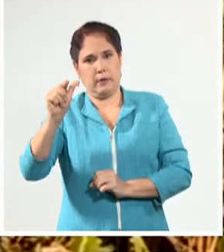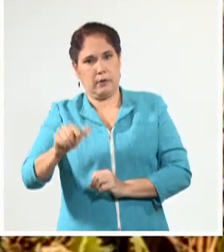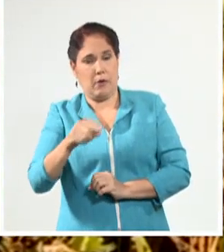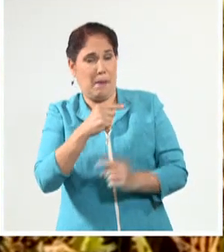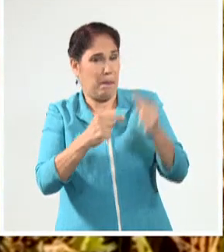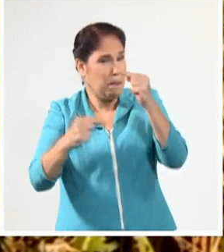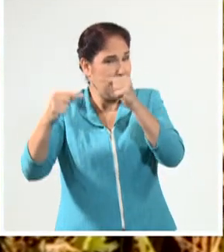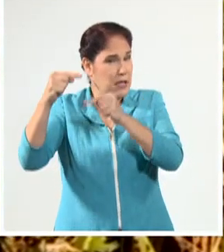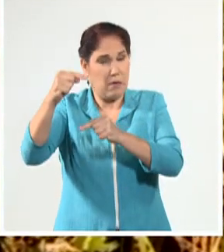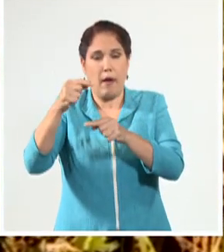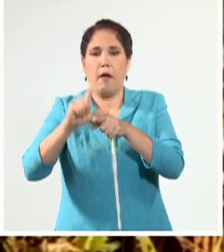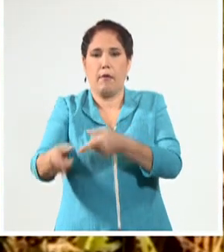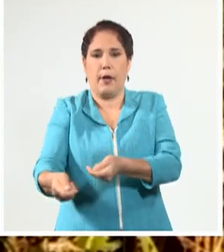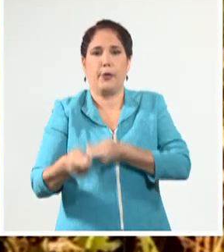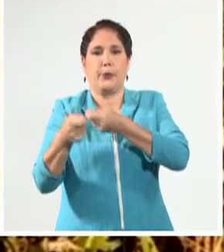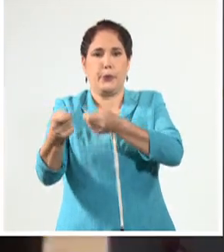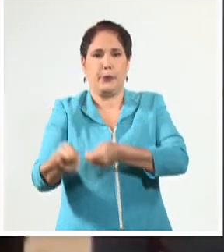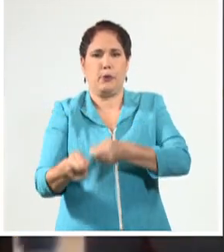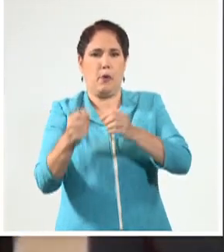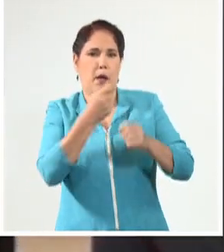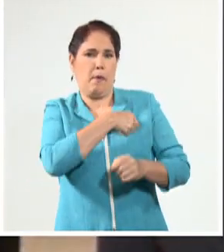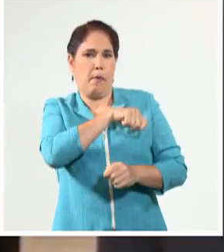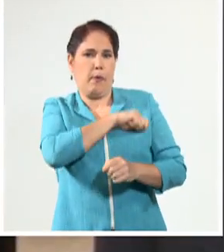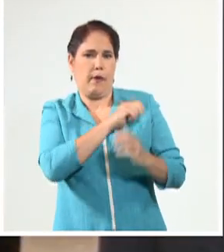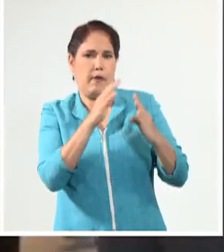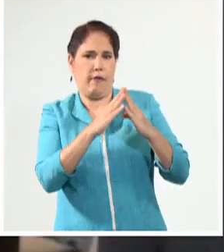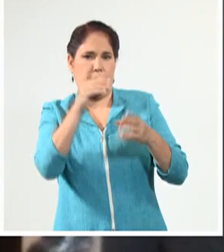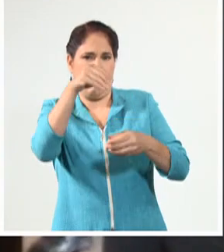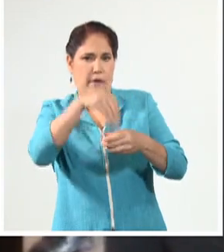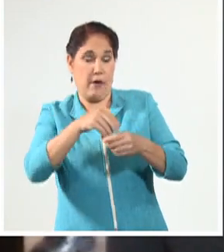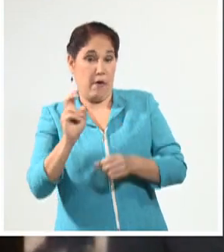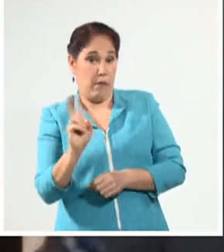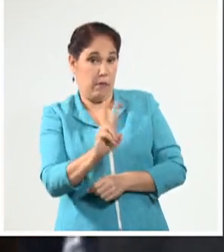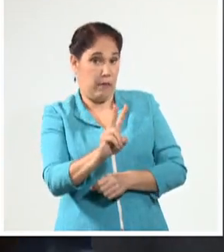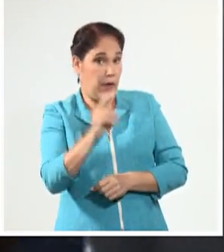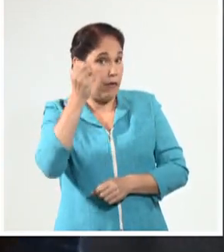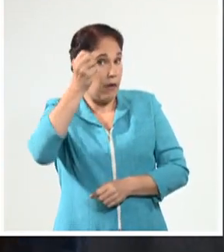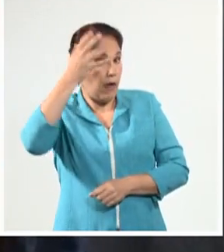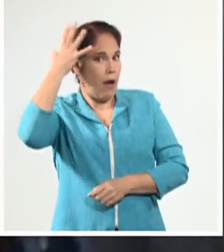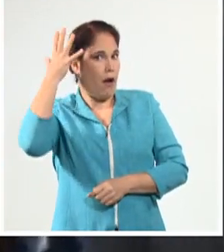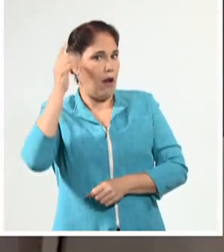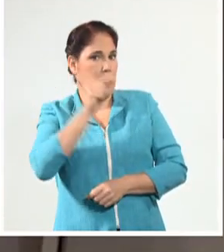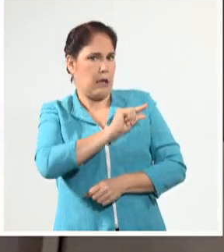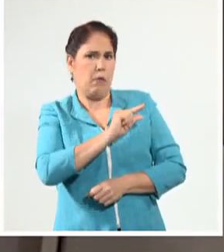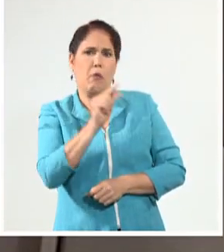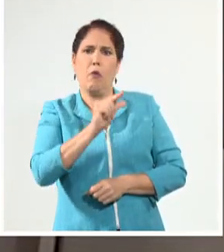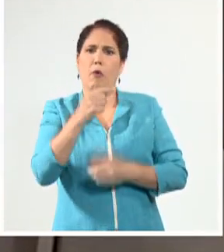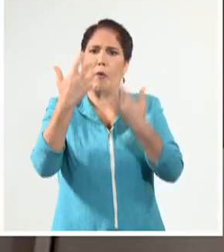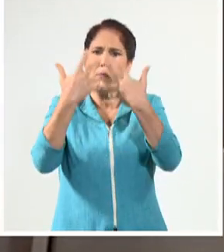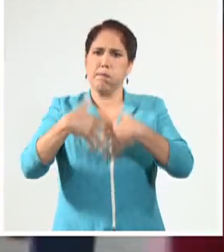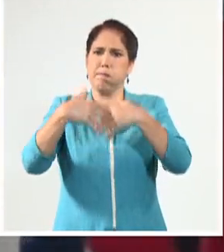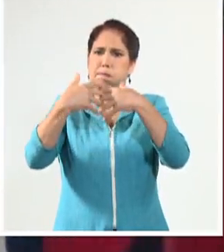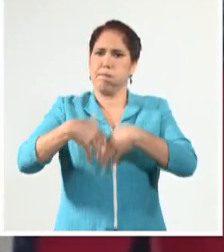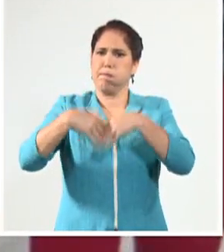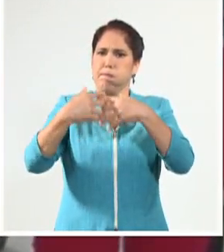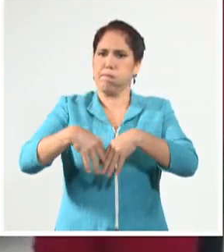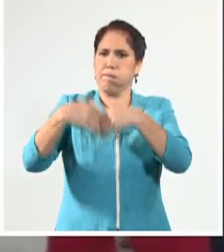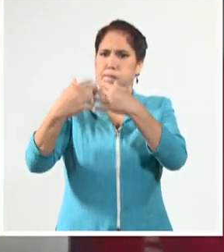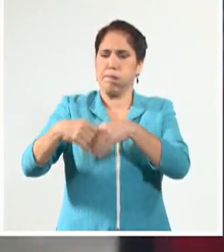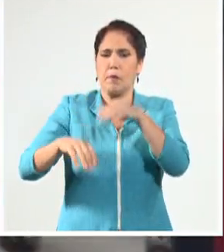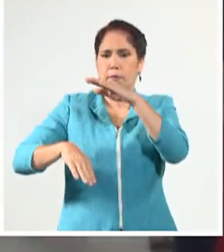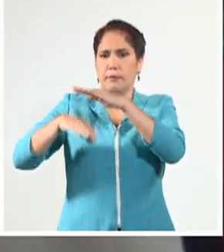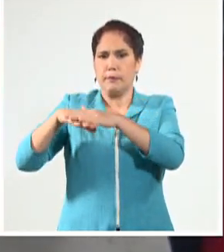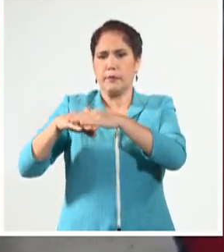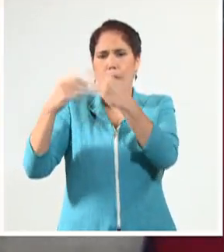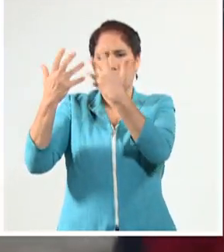fundamentalmente a la agricultura y precisamente uno de los lugares visitados por el mandatario fuera recién concluída amén industria que tiene capacidad para